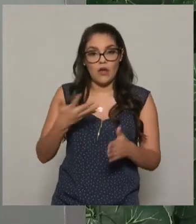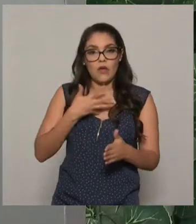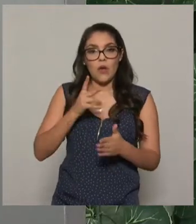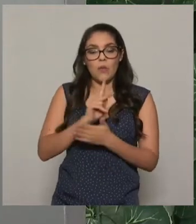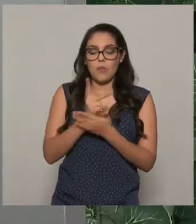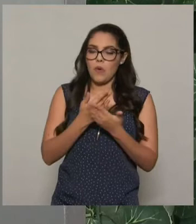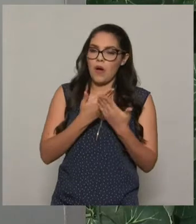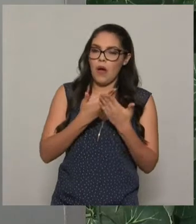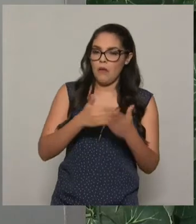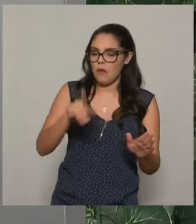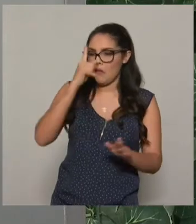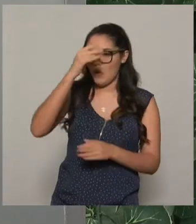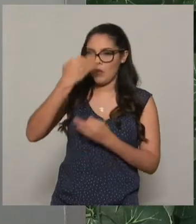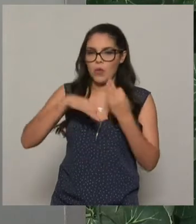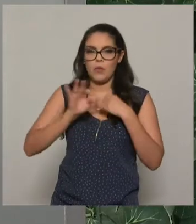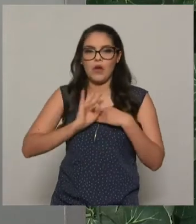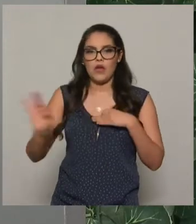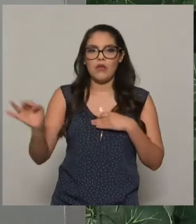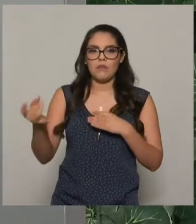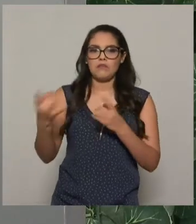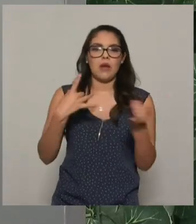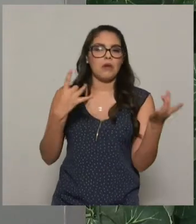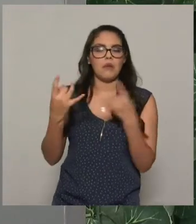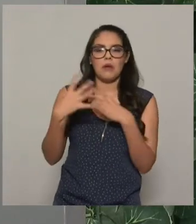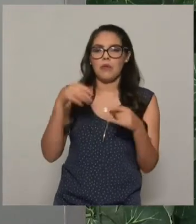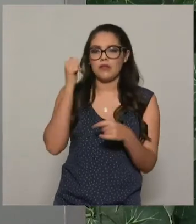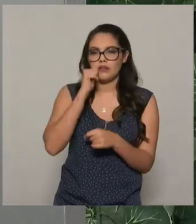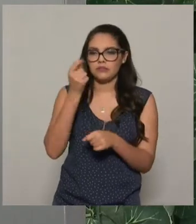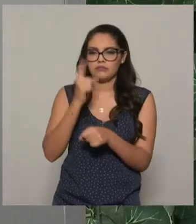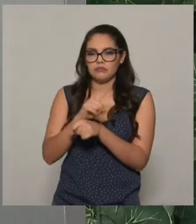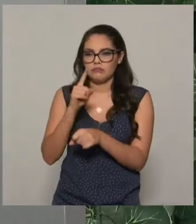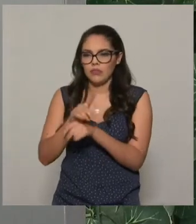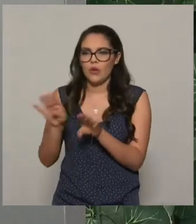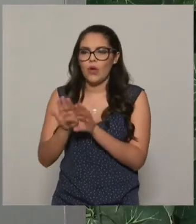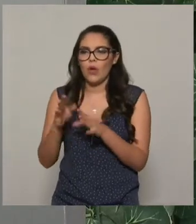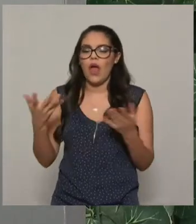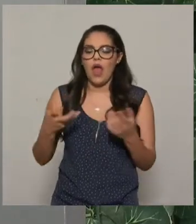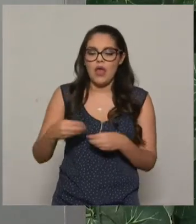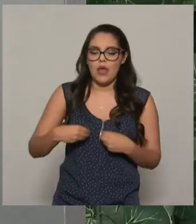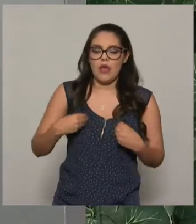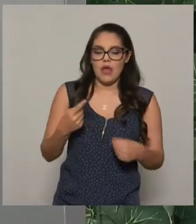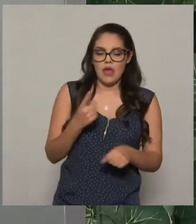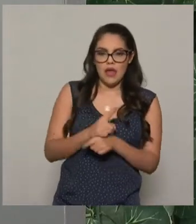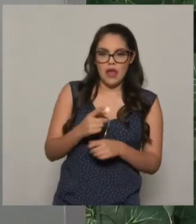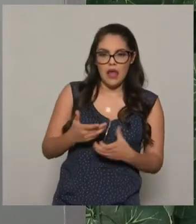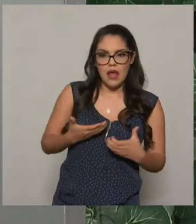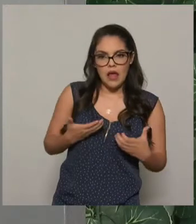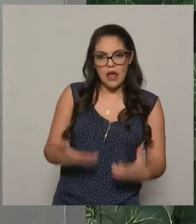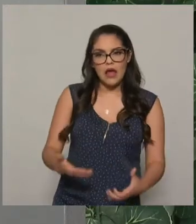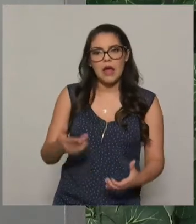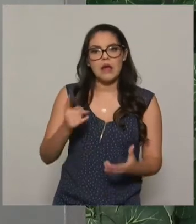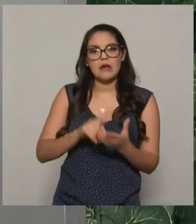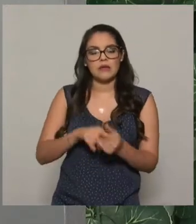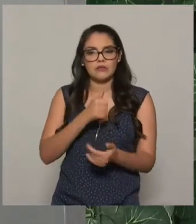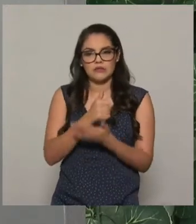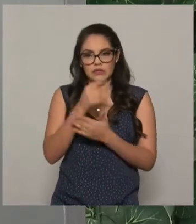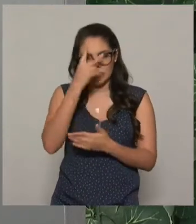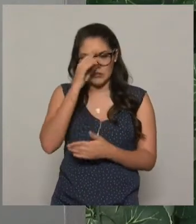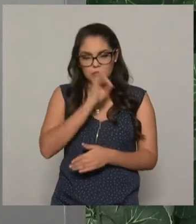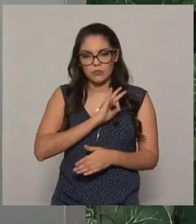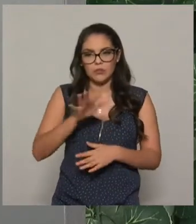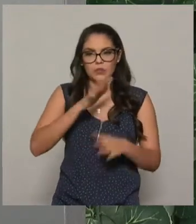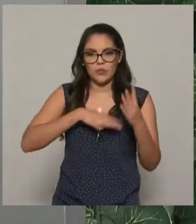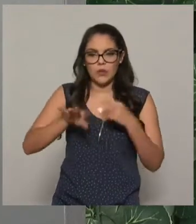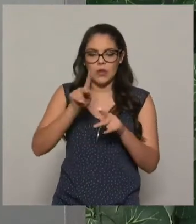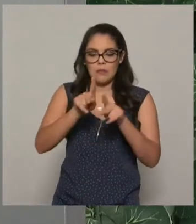público para poder recibir todas las recomendaciones, el día a día, cómo estamos viviendo las calles quienes habitamos la Ciudad de México. Entonces pueden buscar